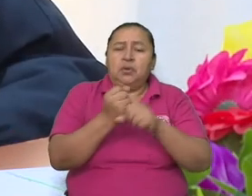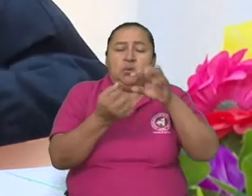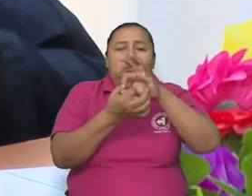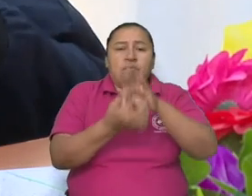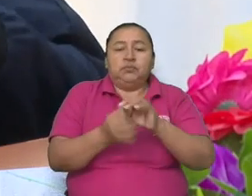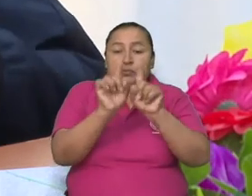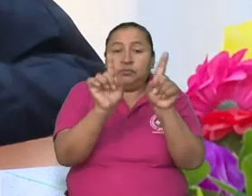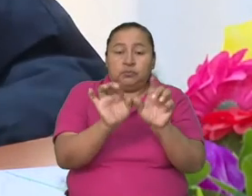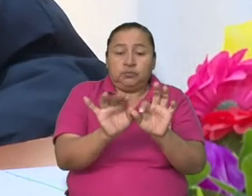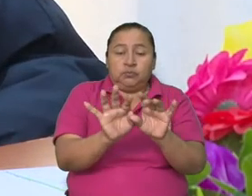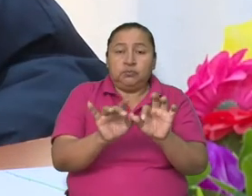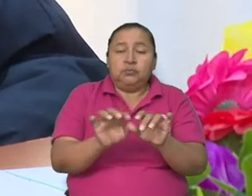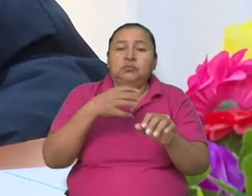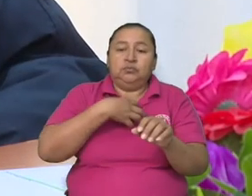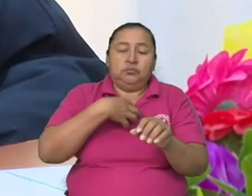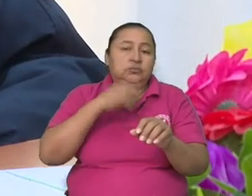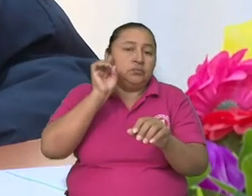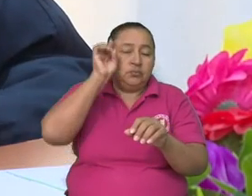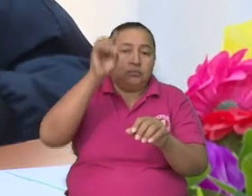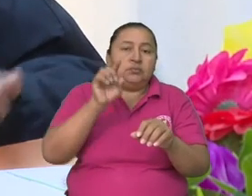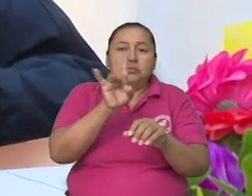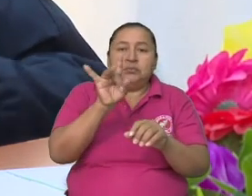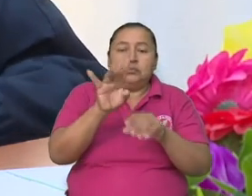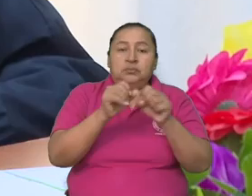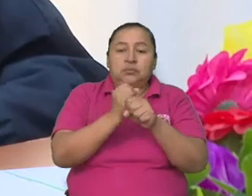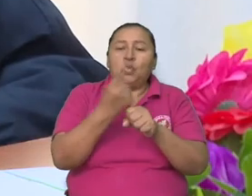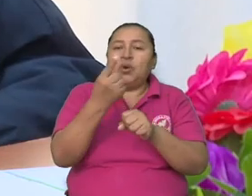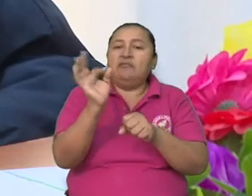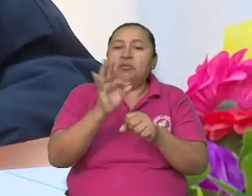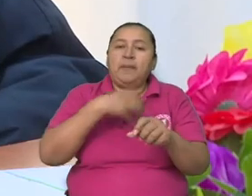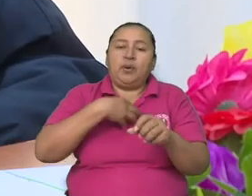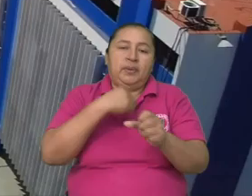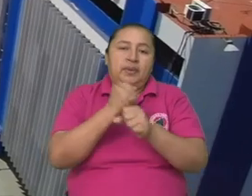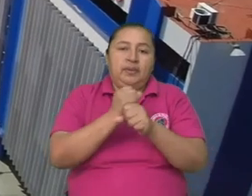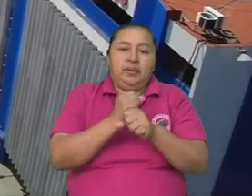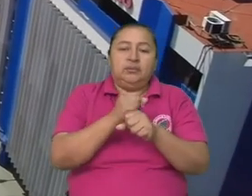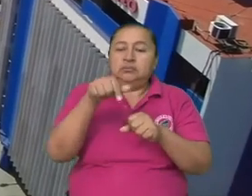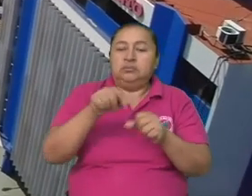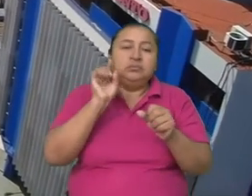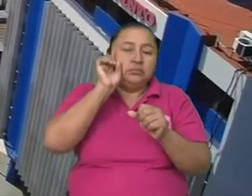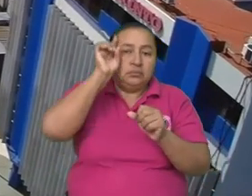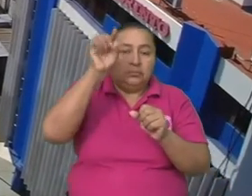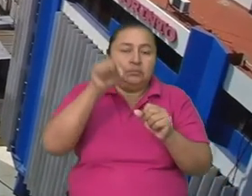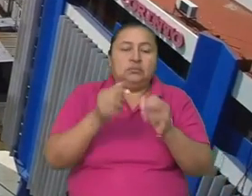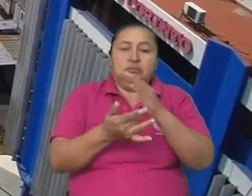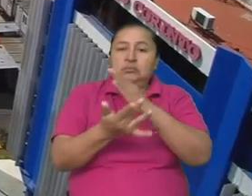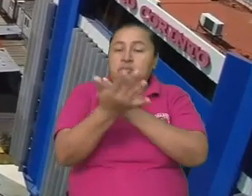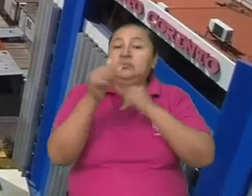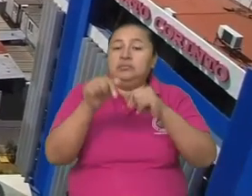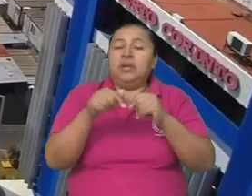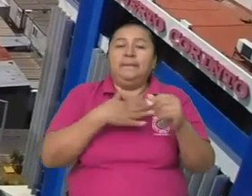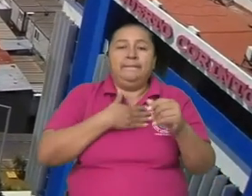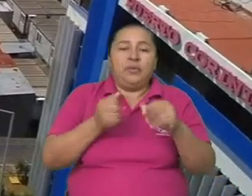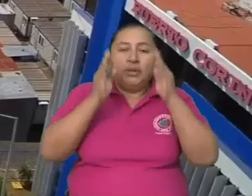informático. Aquí desarrollamos en 3 años una plataforma del desarrollo tecnológico para dar